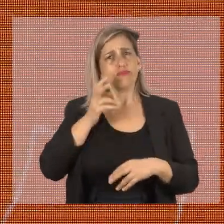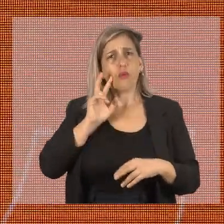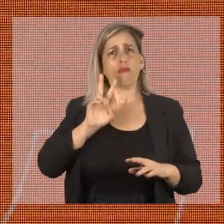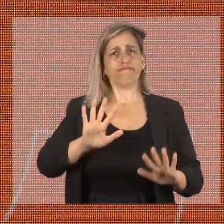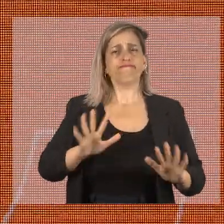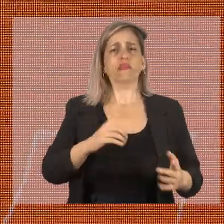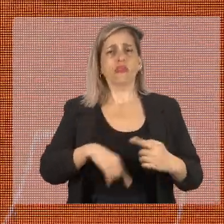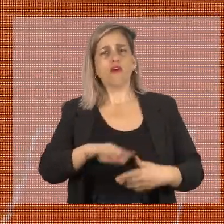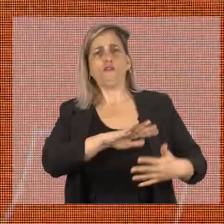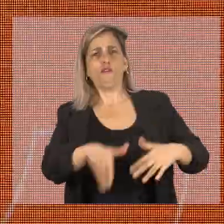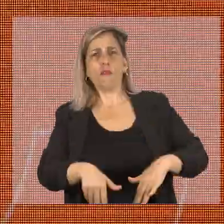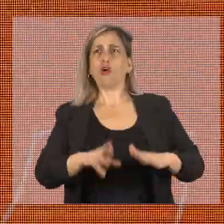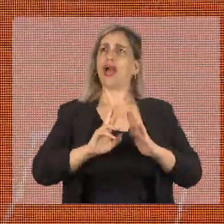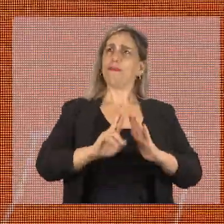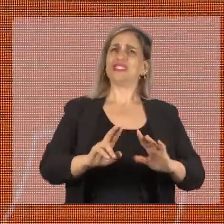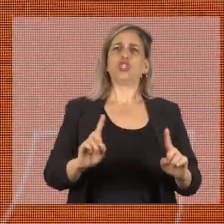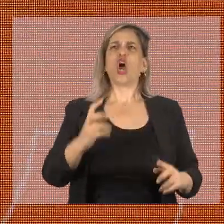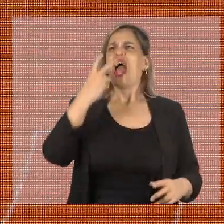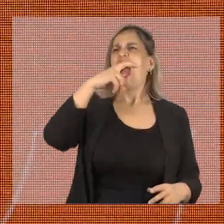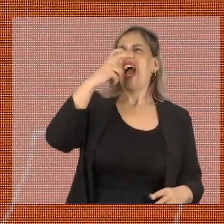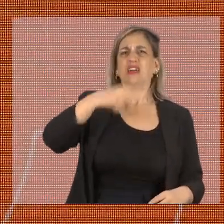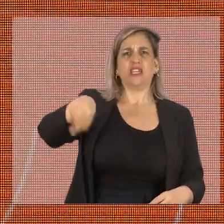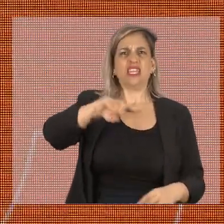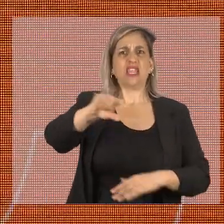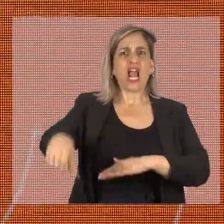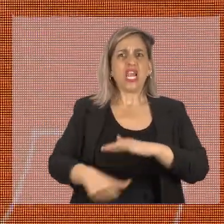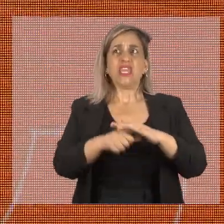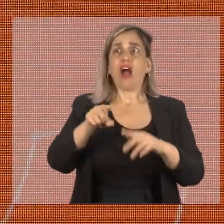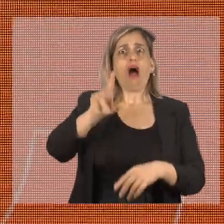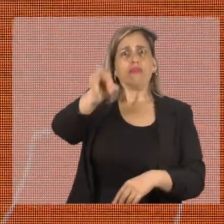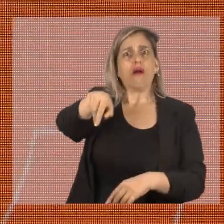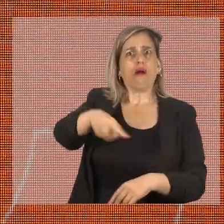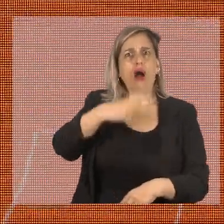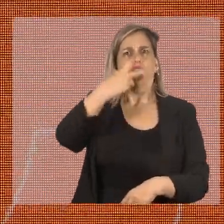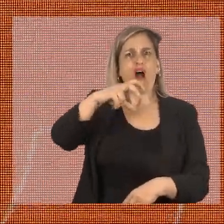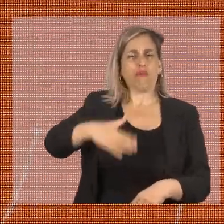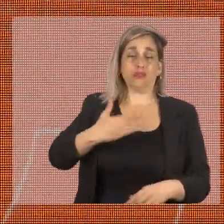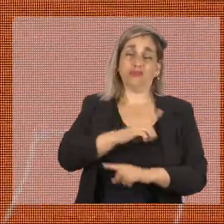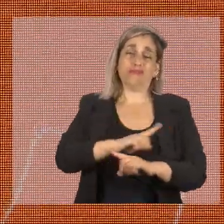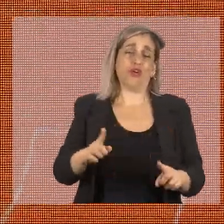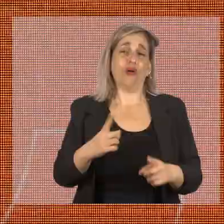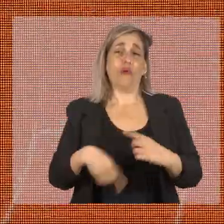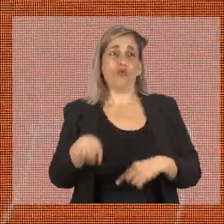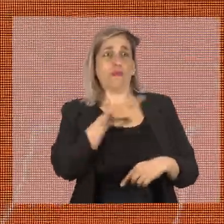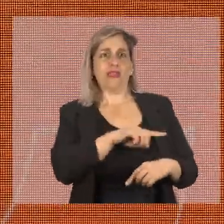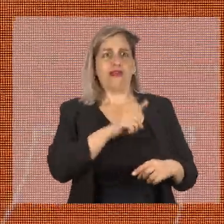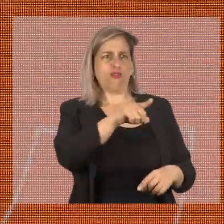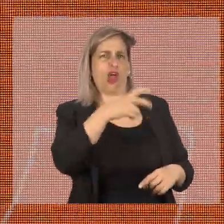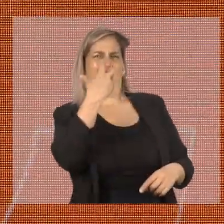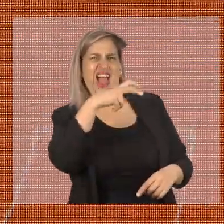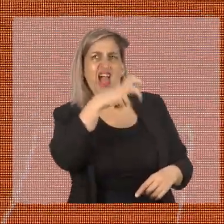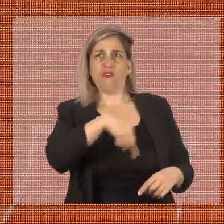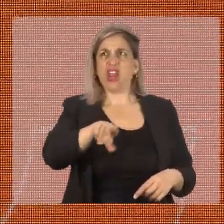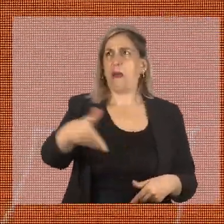es ahí donde está la representación real, no es el que grita el que tiene razón. Porque si uno mira a la Olimpia, a la Ámsterdam o a la